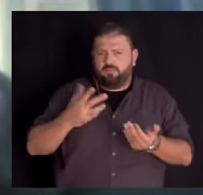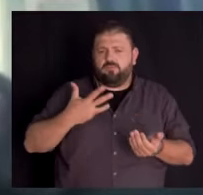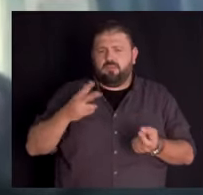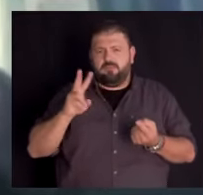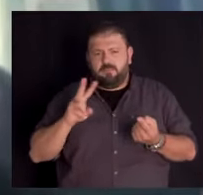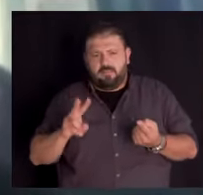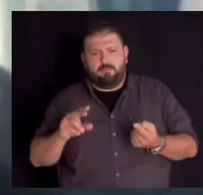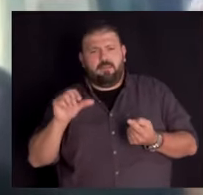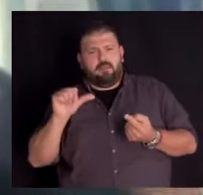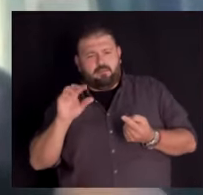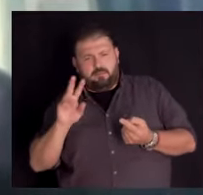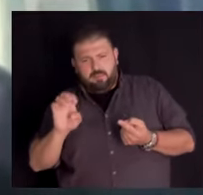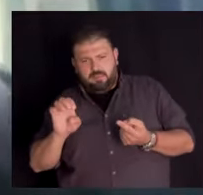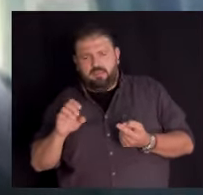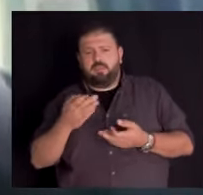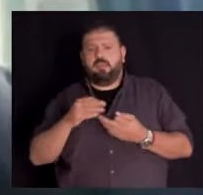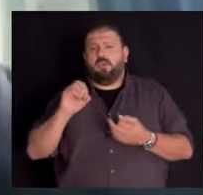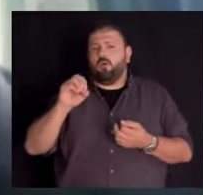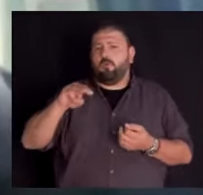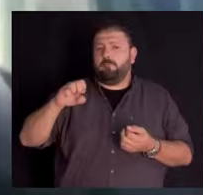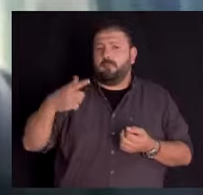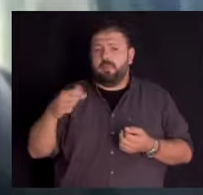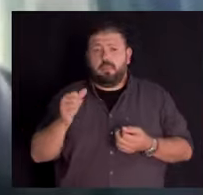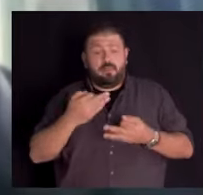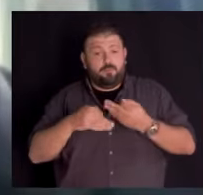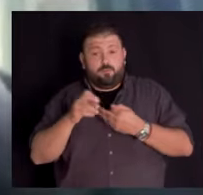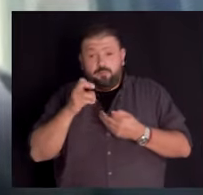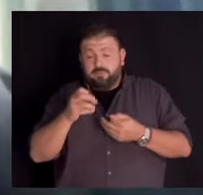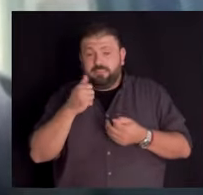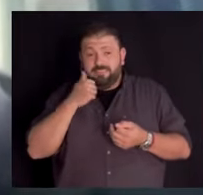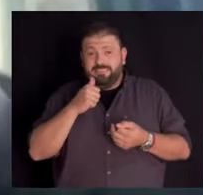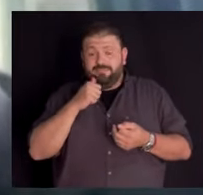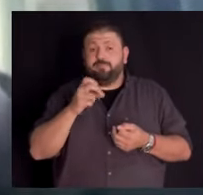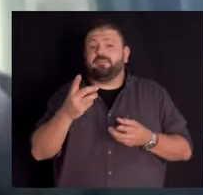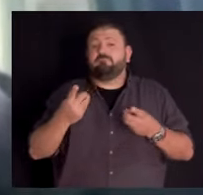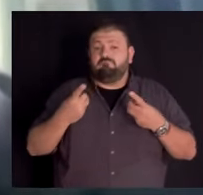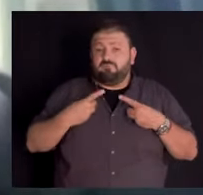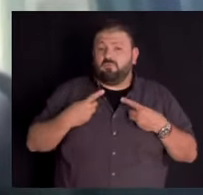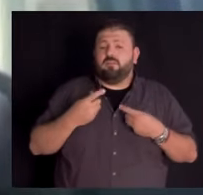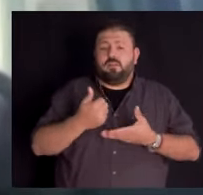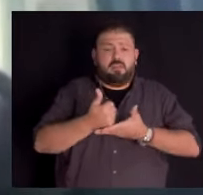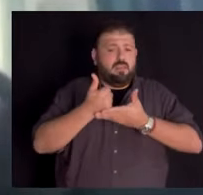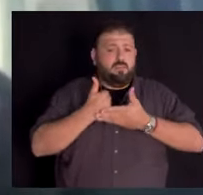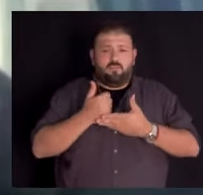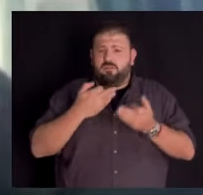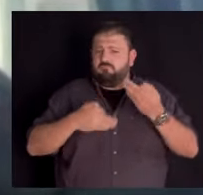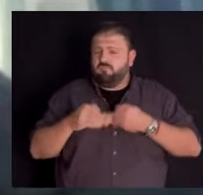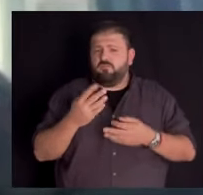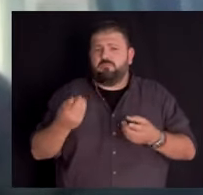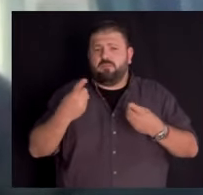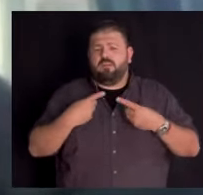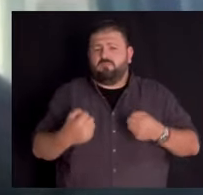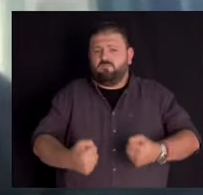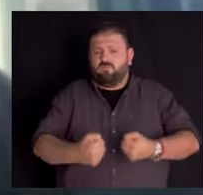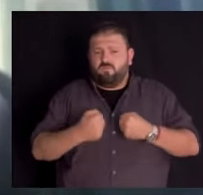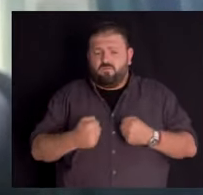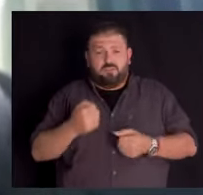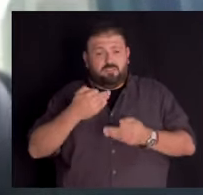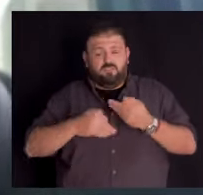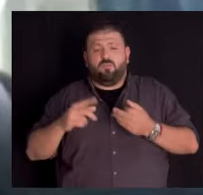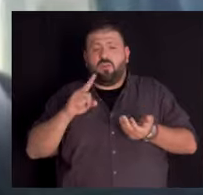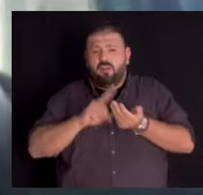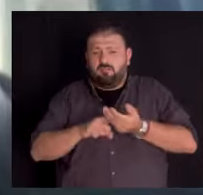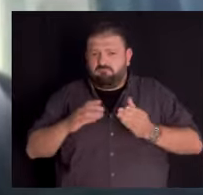¿sí? Entonces, esto, el extracto de maca, nos va a ayudar también a fortalecer mucho nuestro sistema nervioso, nuestro